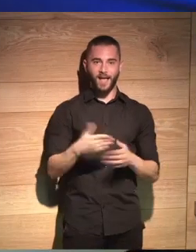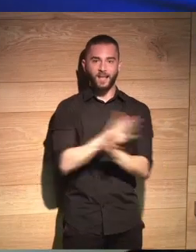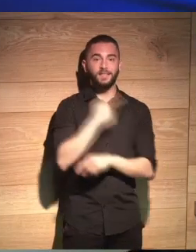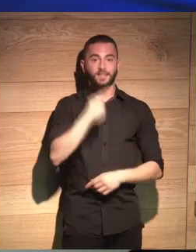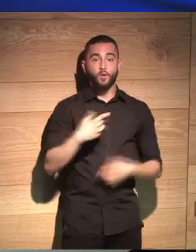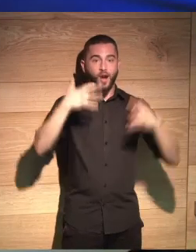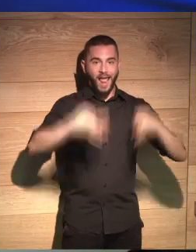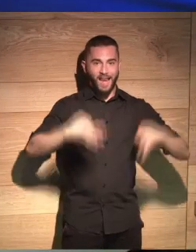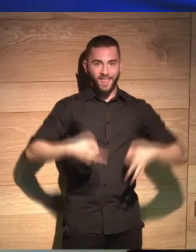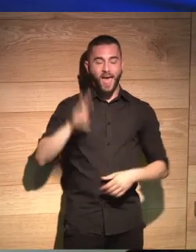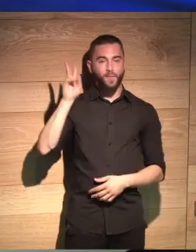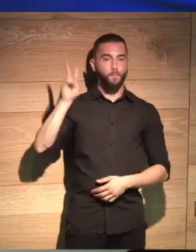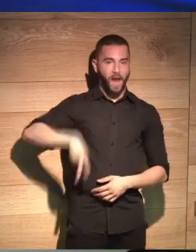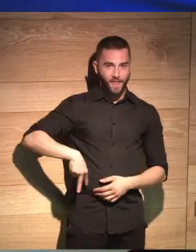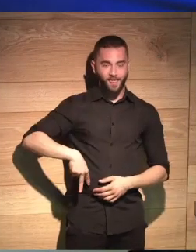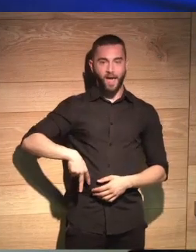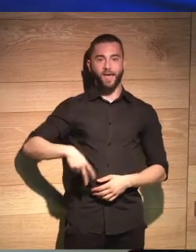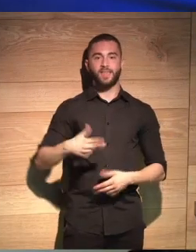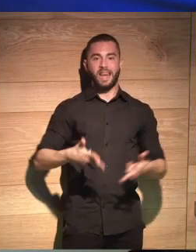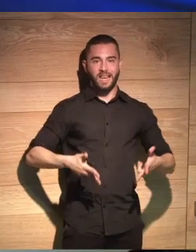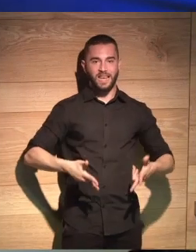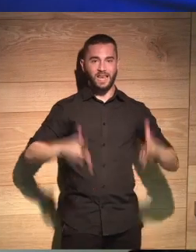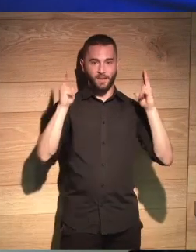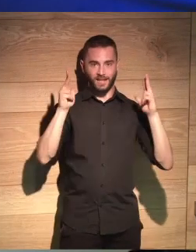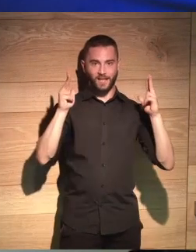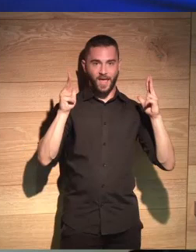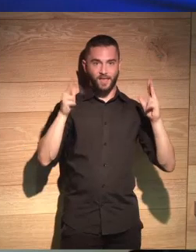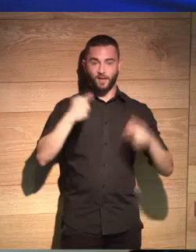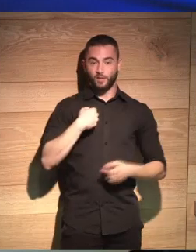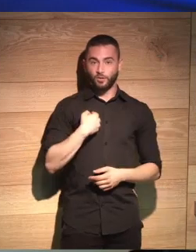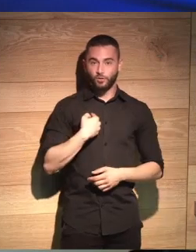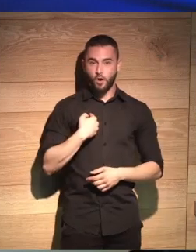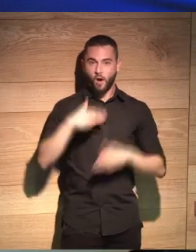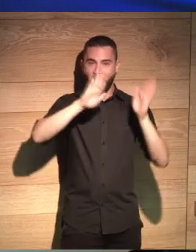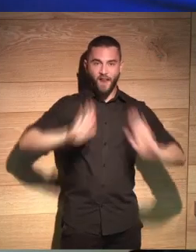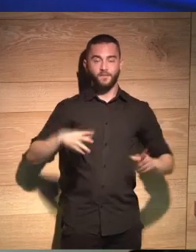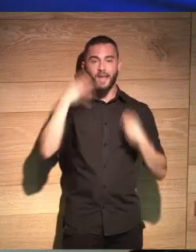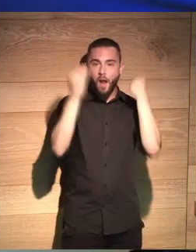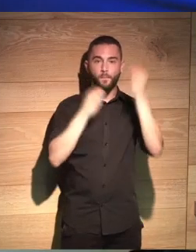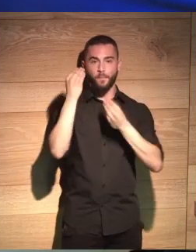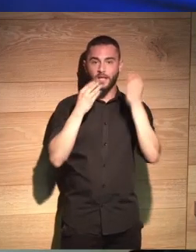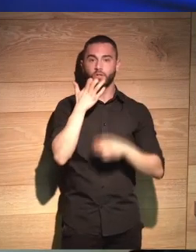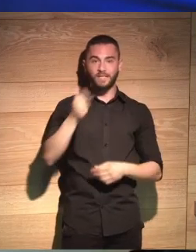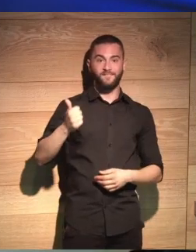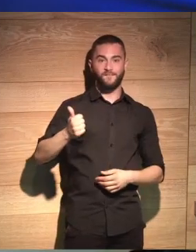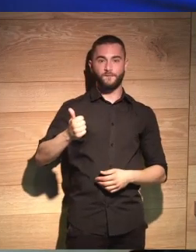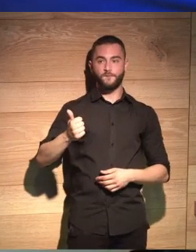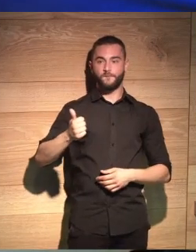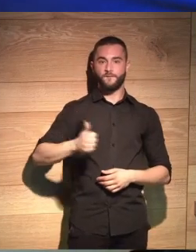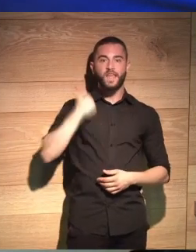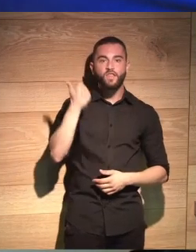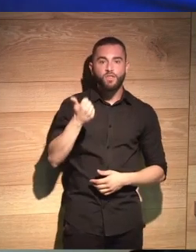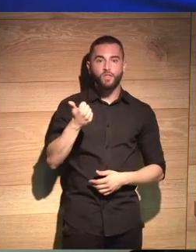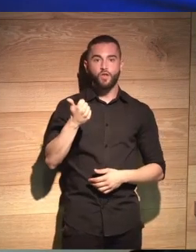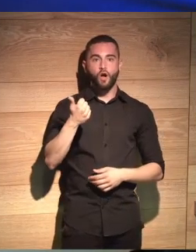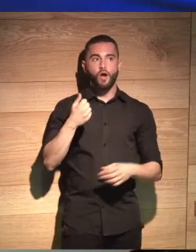de verdad, hemos estado hablando de libertad. Yo al final me pregunto si la ficción no termina siendo